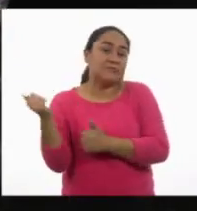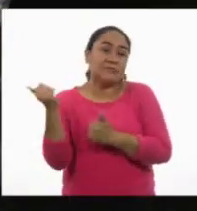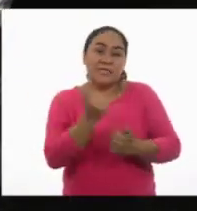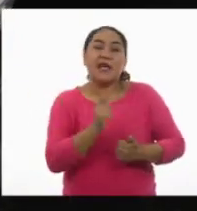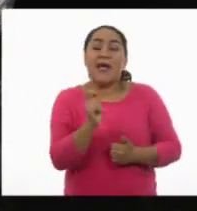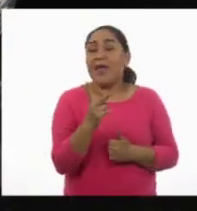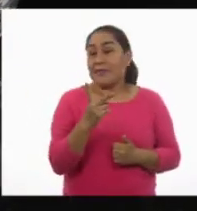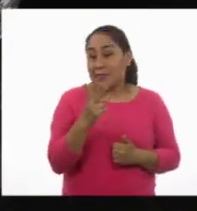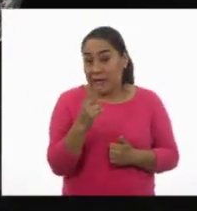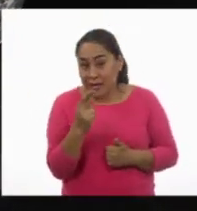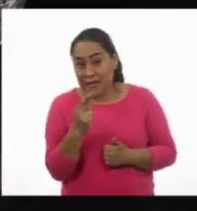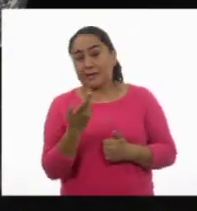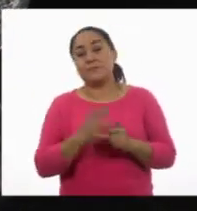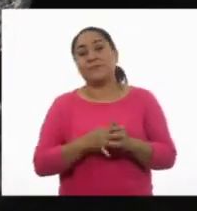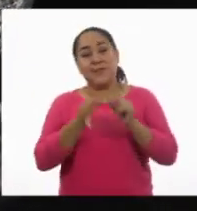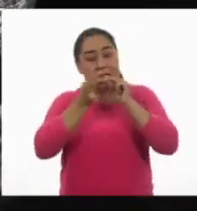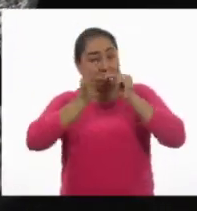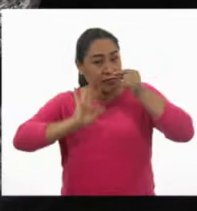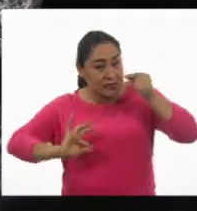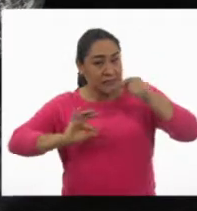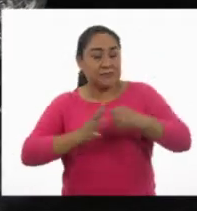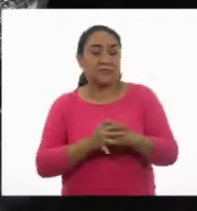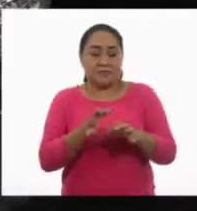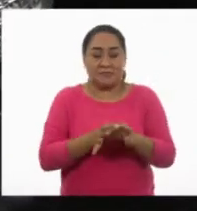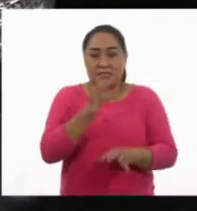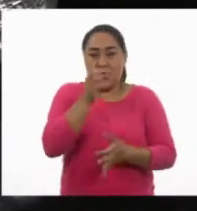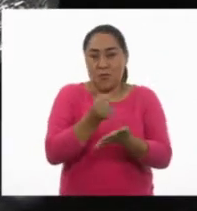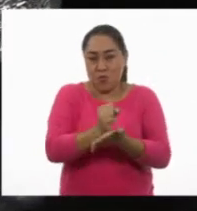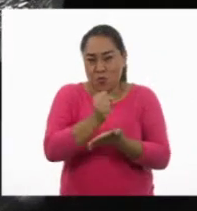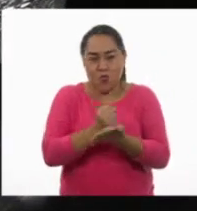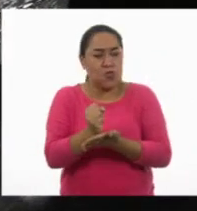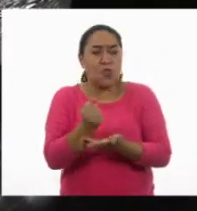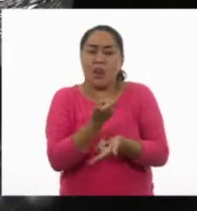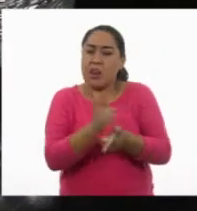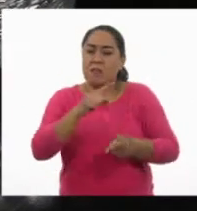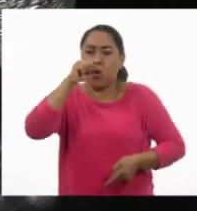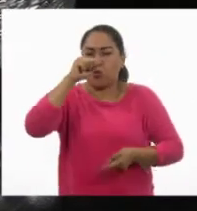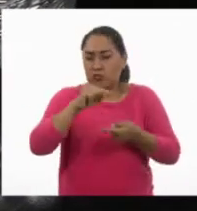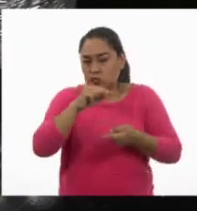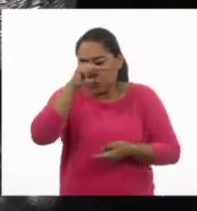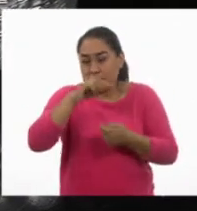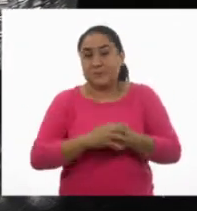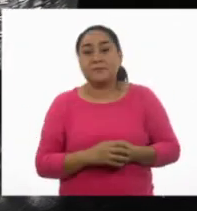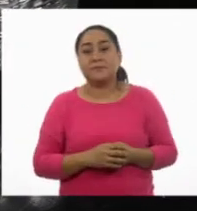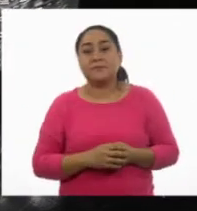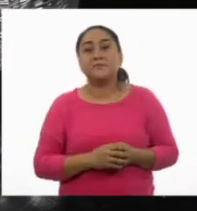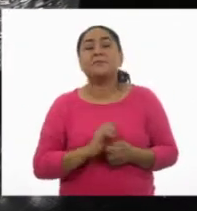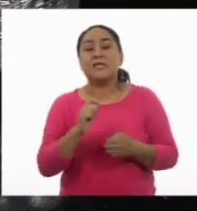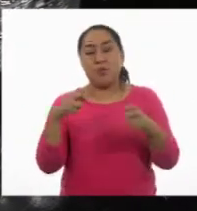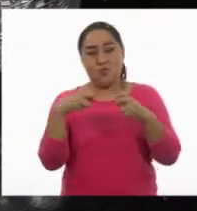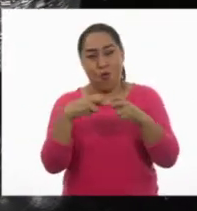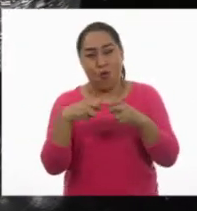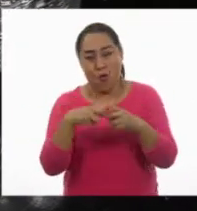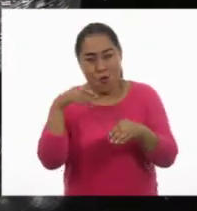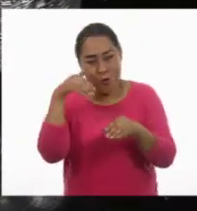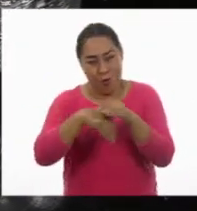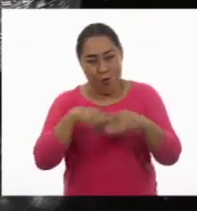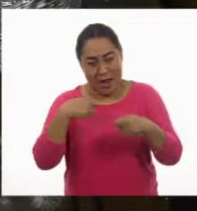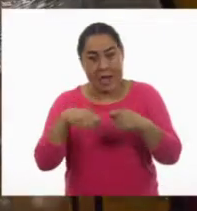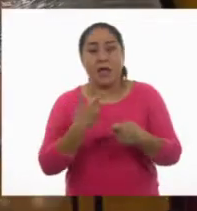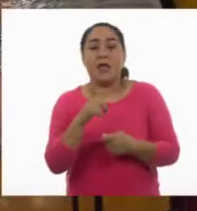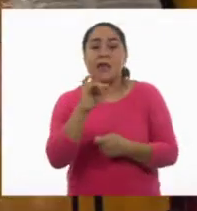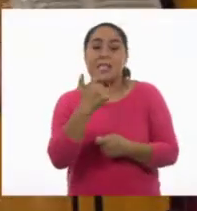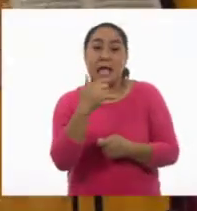tijeras, una cinta adhesiva, una botellita de plástico de cualquier tamaño, un pedazo de bolsa de plástico y una